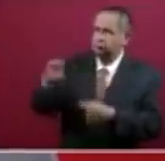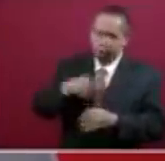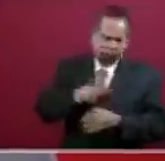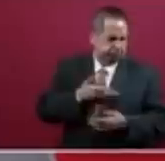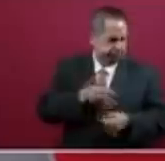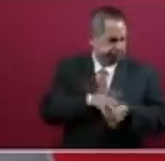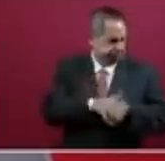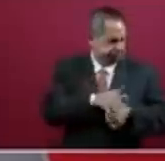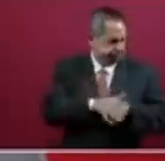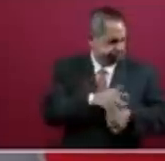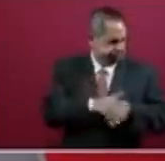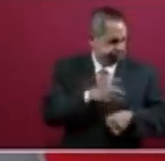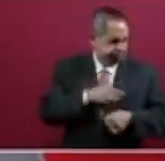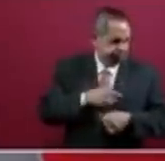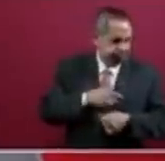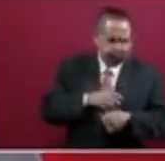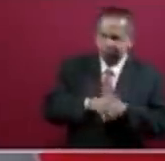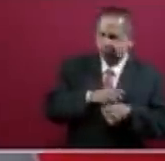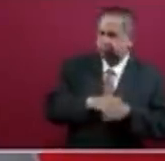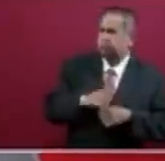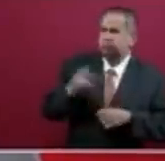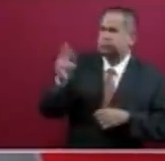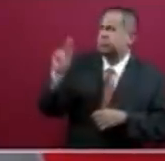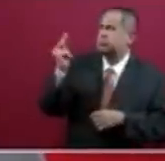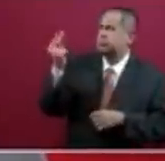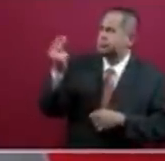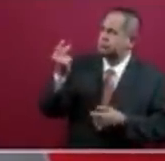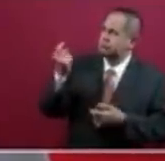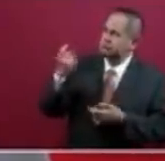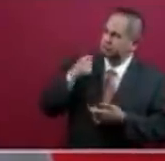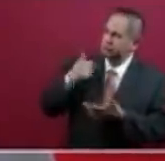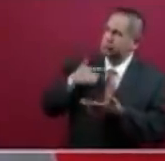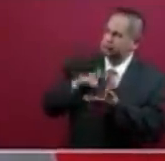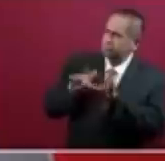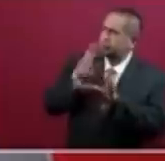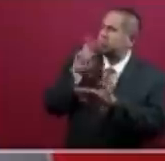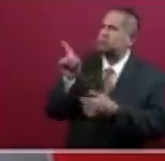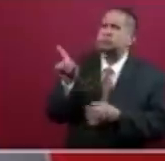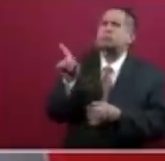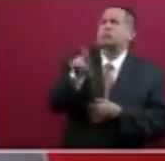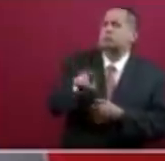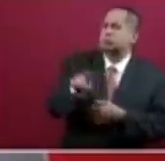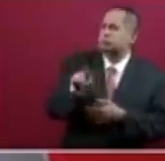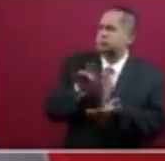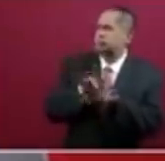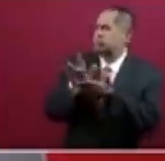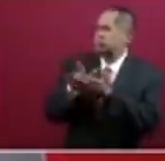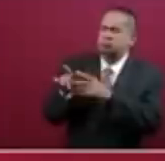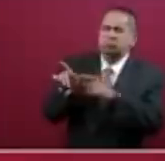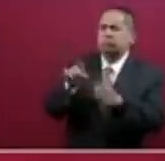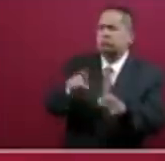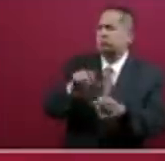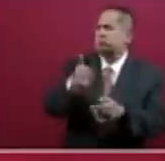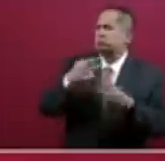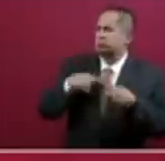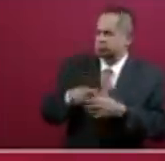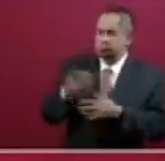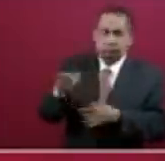tengo posibilidades económicas y quiero que se utilice este dinero para ayudar a